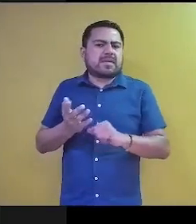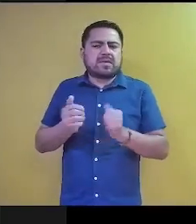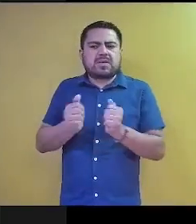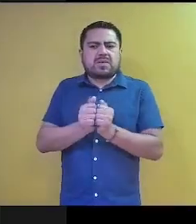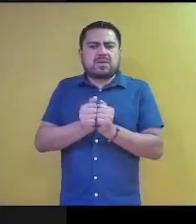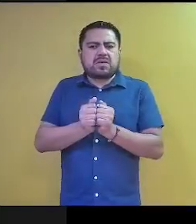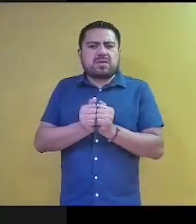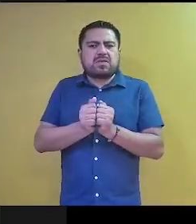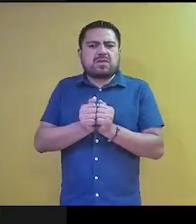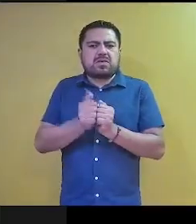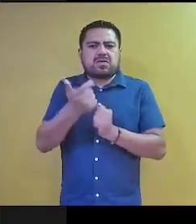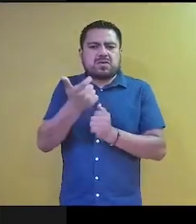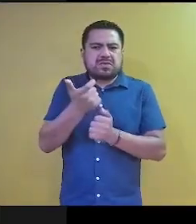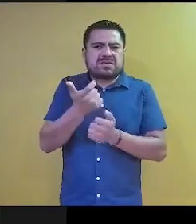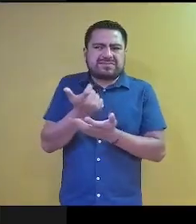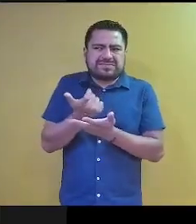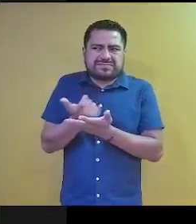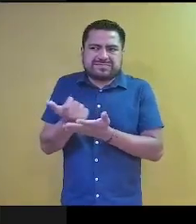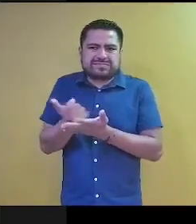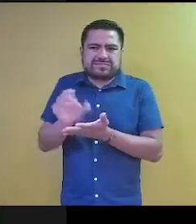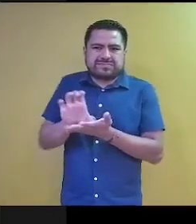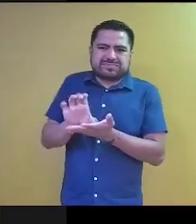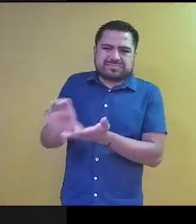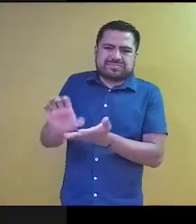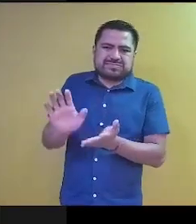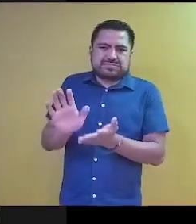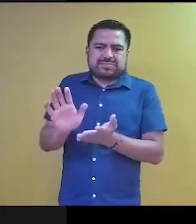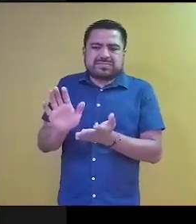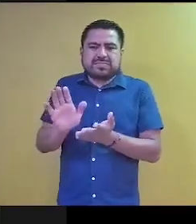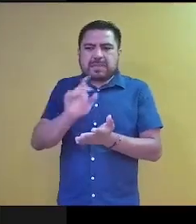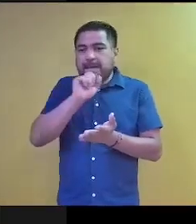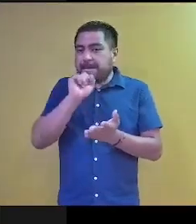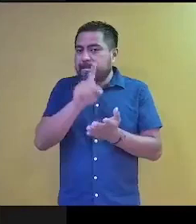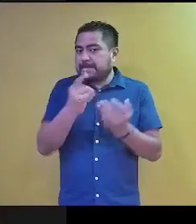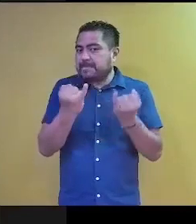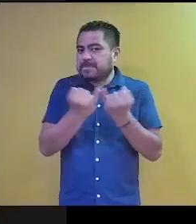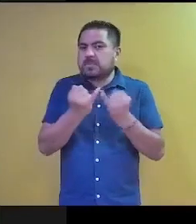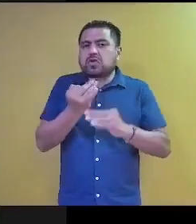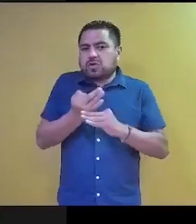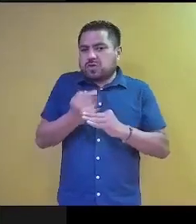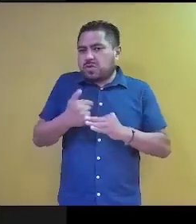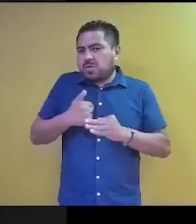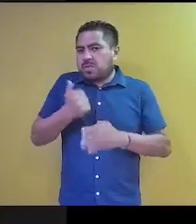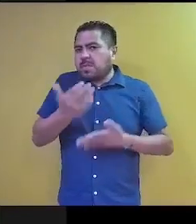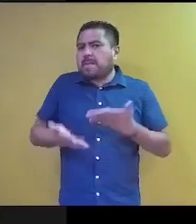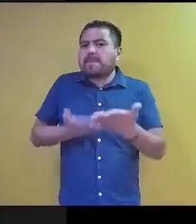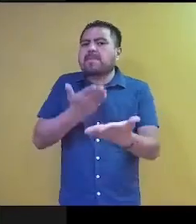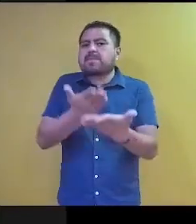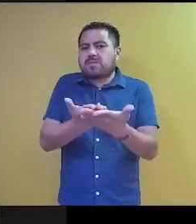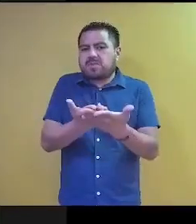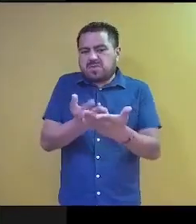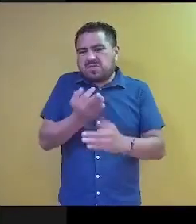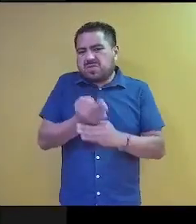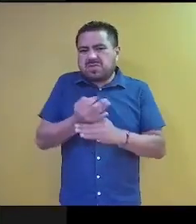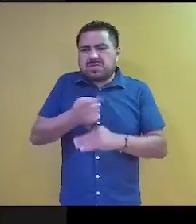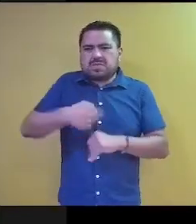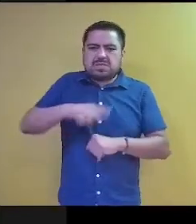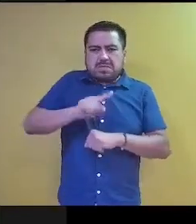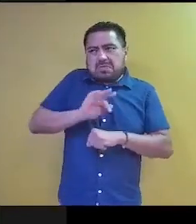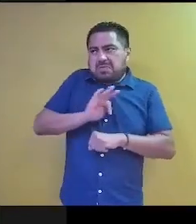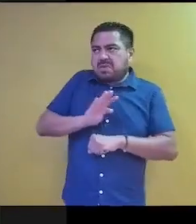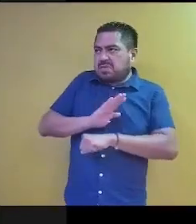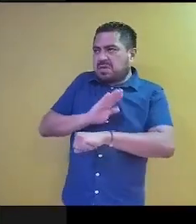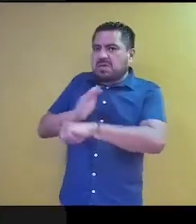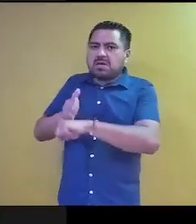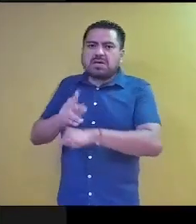con unidades de medida de actualización, y en este caso yo quiero proponer a este pleno se sancione